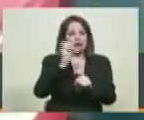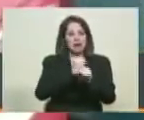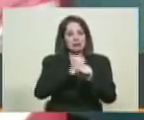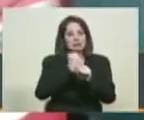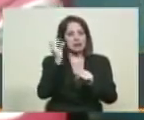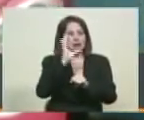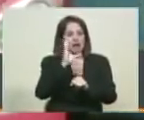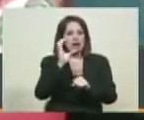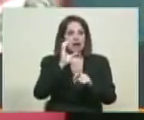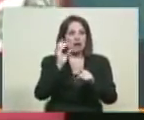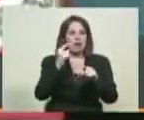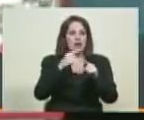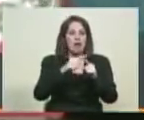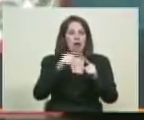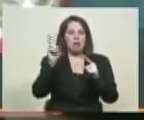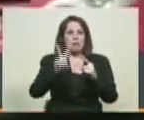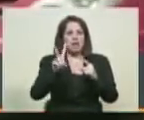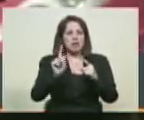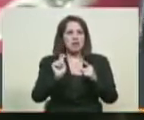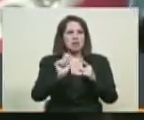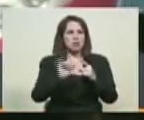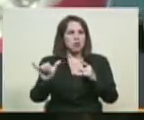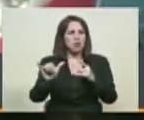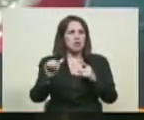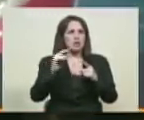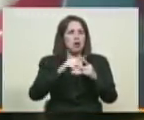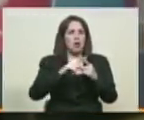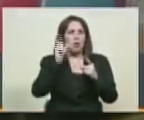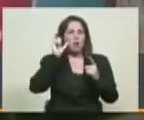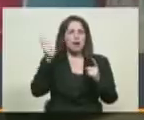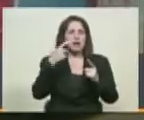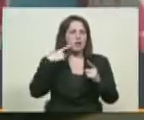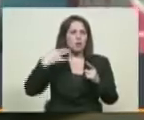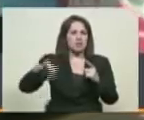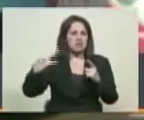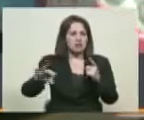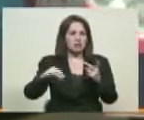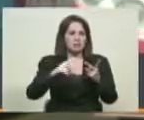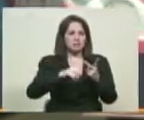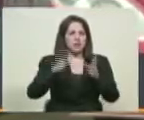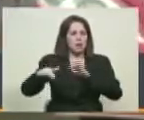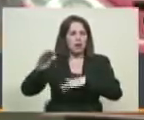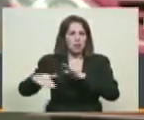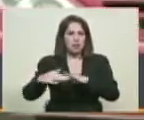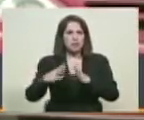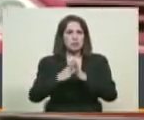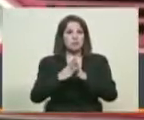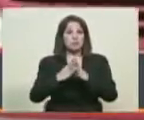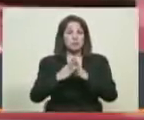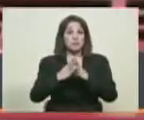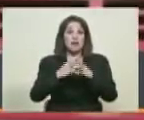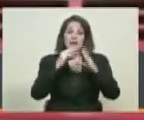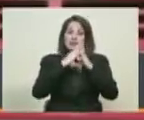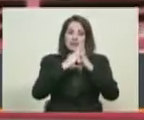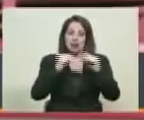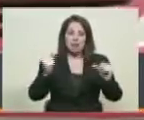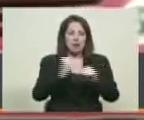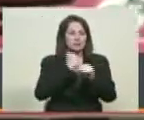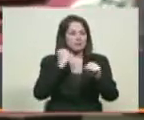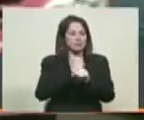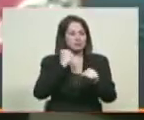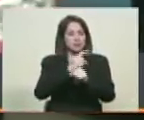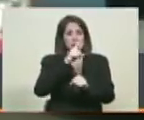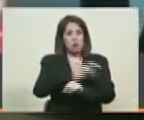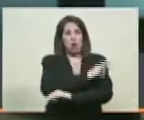en los valles del Tuy, en Guarenas, Guatire, incluso en parte de Barlovento, trabajan, cubren sus